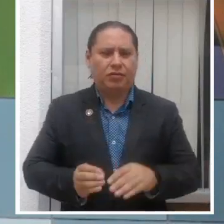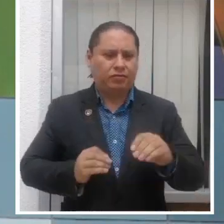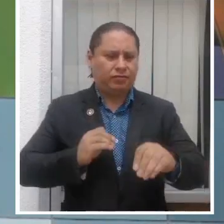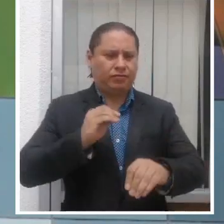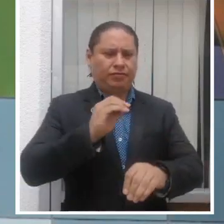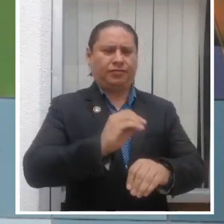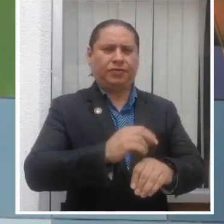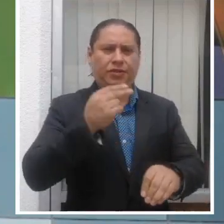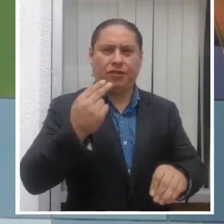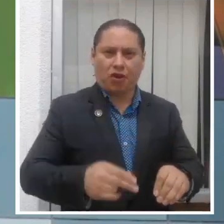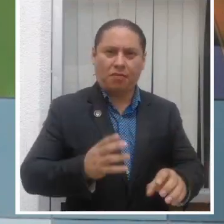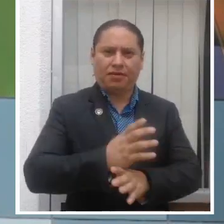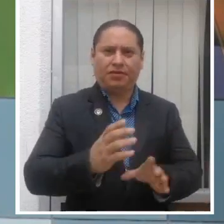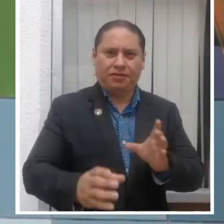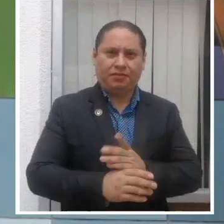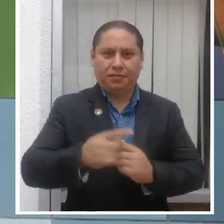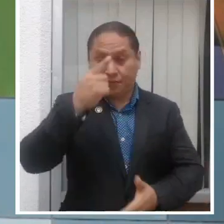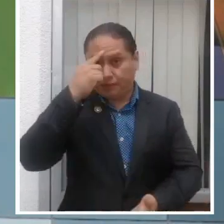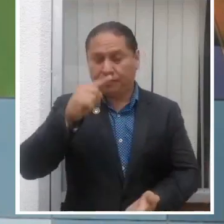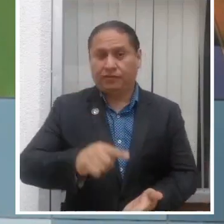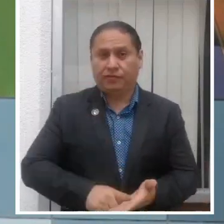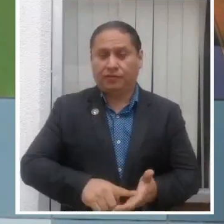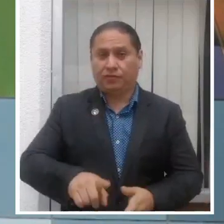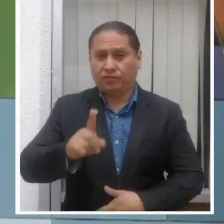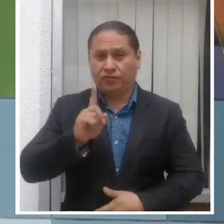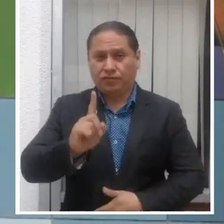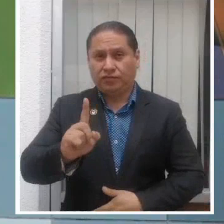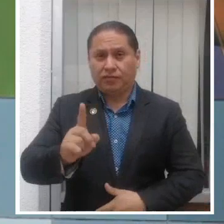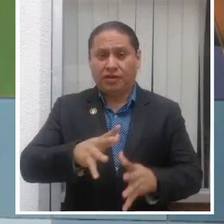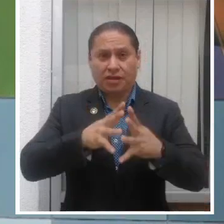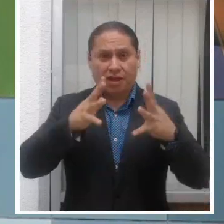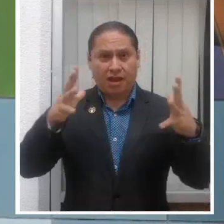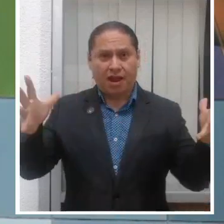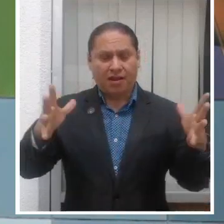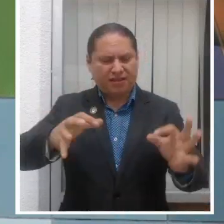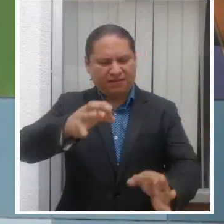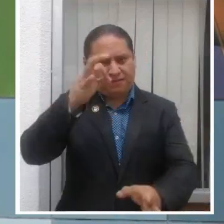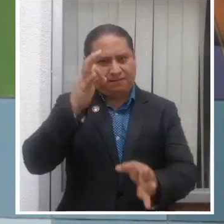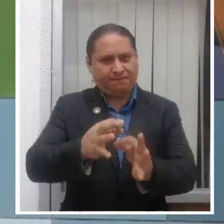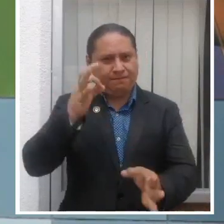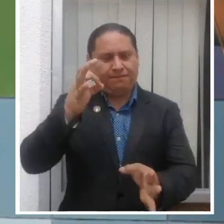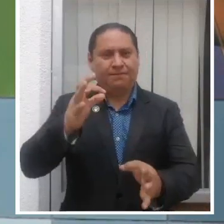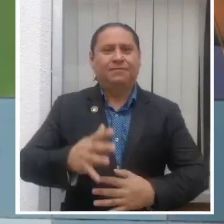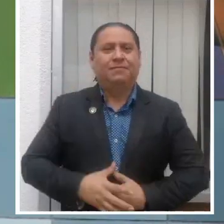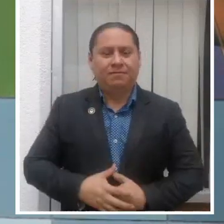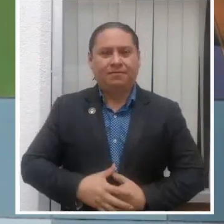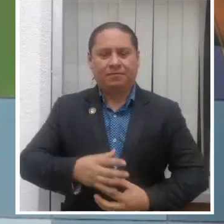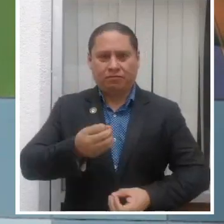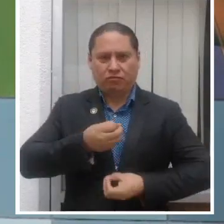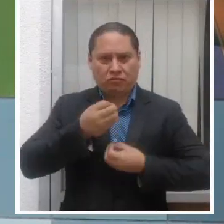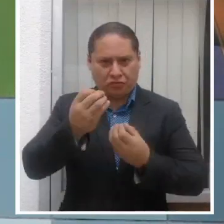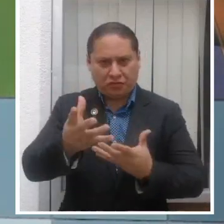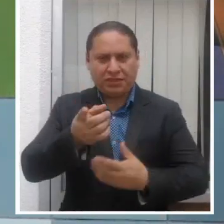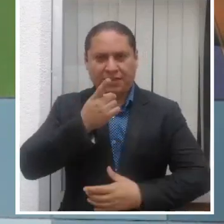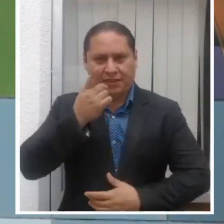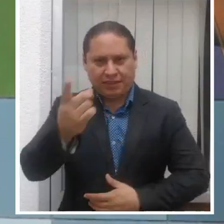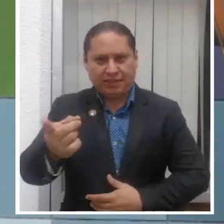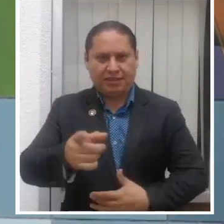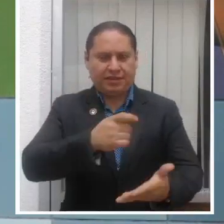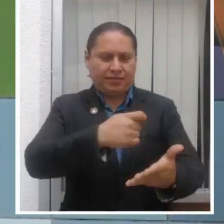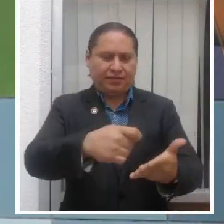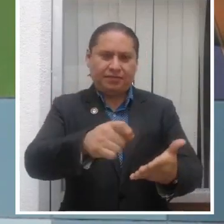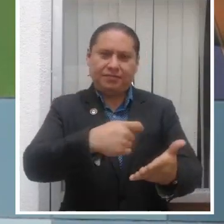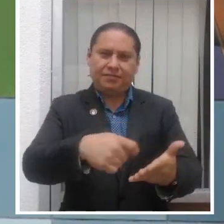a las cosas. Y creo que este es uno de los grandes aciertos que me atrevo a decir de la